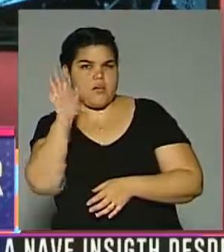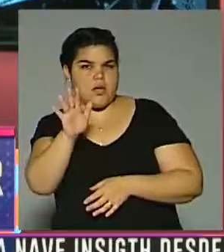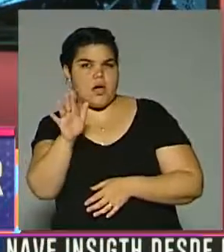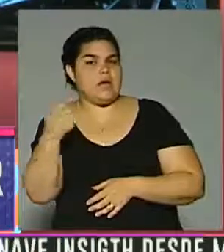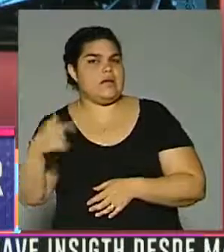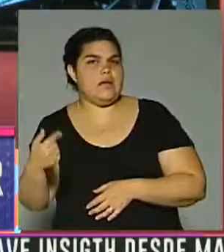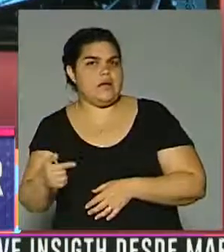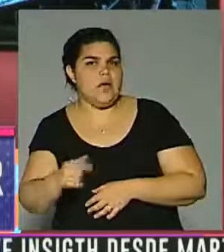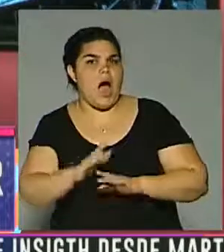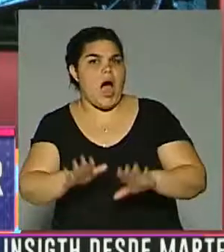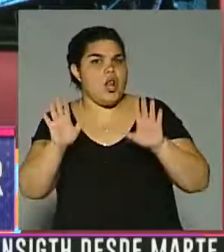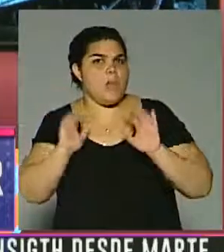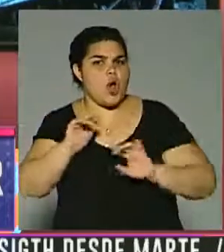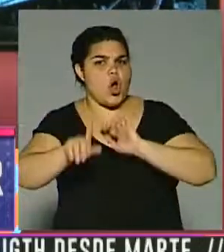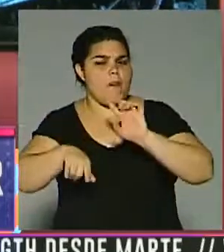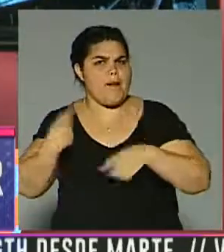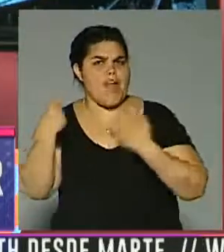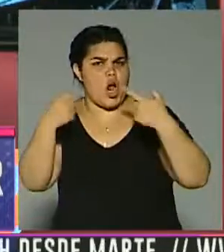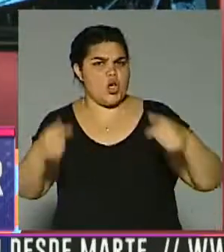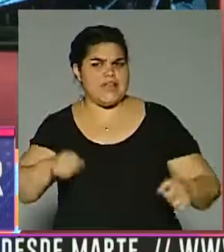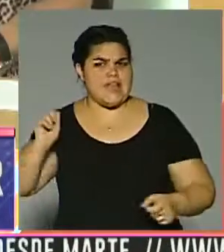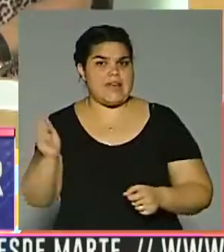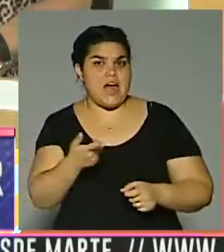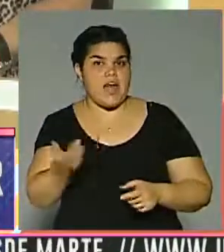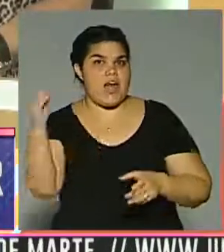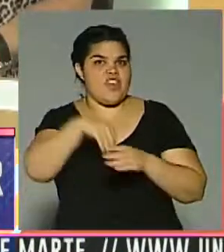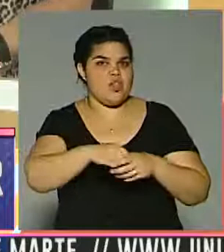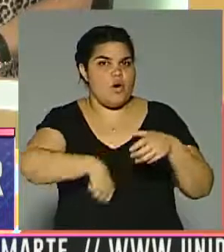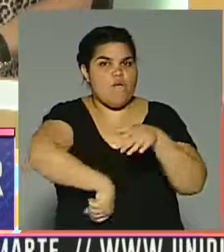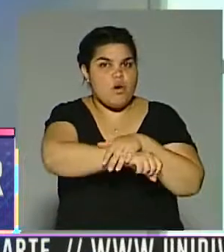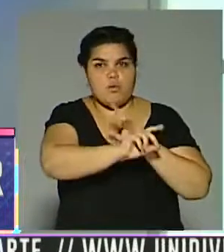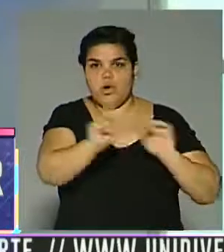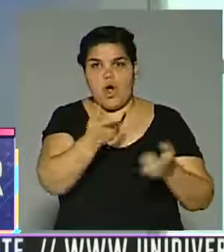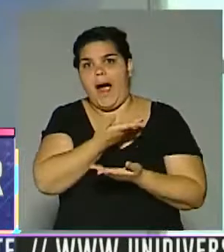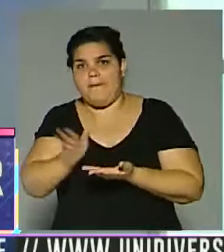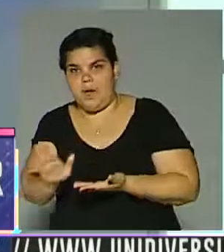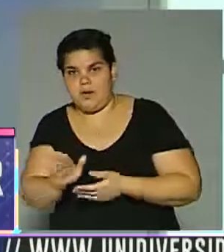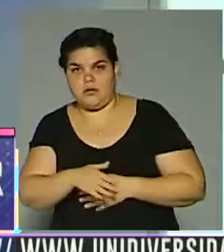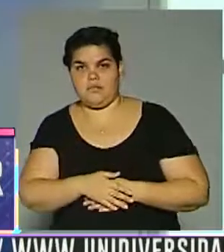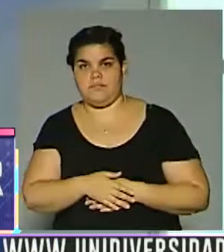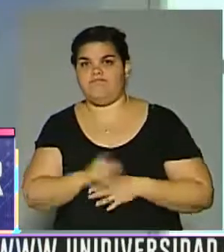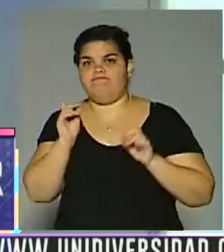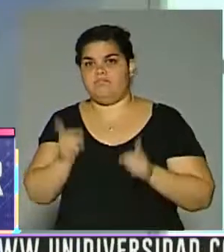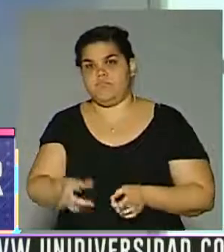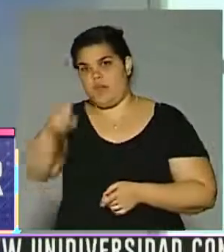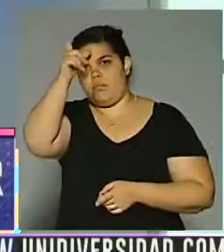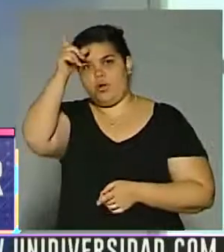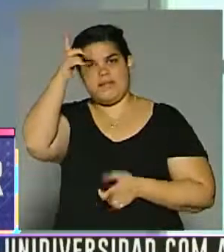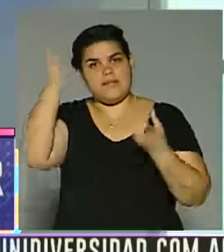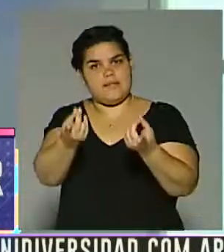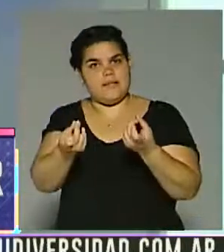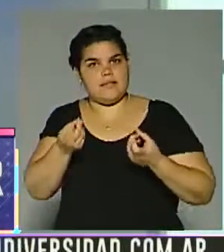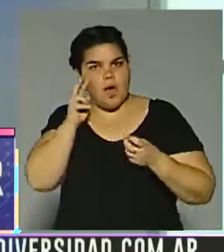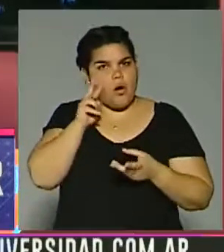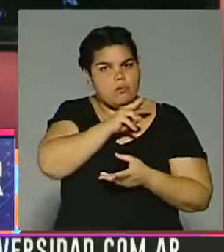que sucedan cosas extrañas a los futbolísticos. Bueno, en ese caso la policía entonces tiene que montar un operativo incluso más